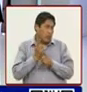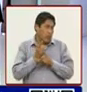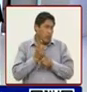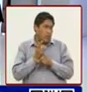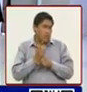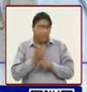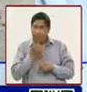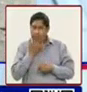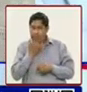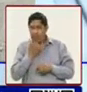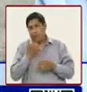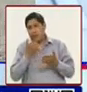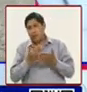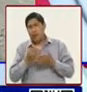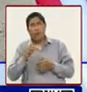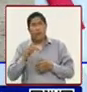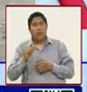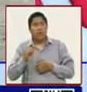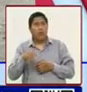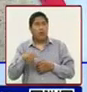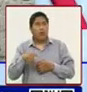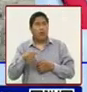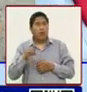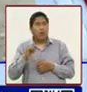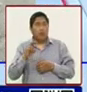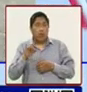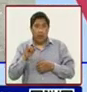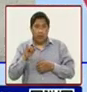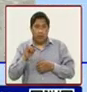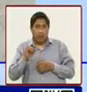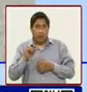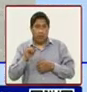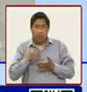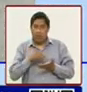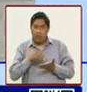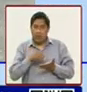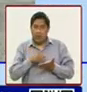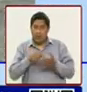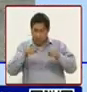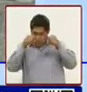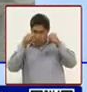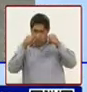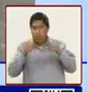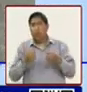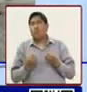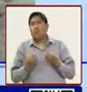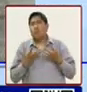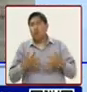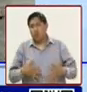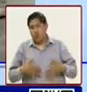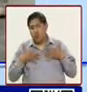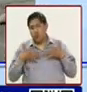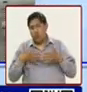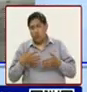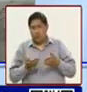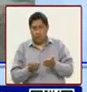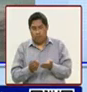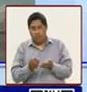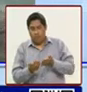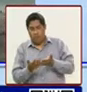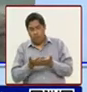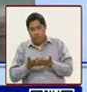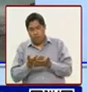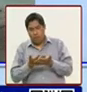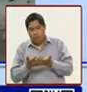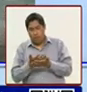hermano. Mapiri es un centro minero y la gente vive de la minería. La barranquilla también es. Por